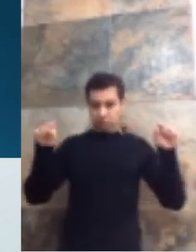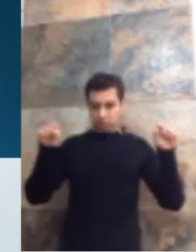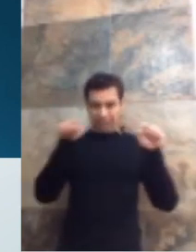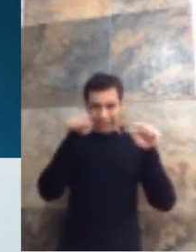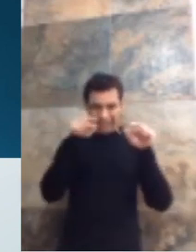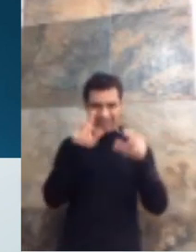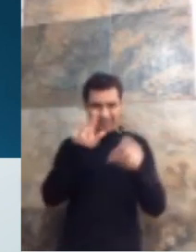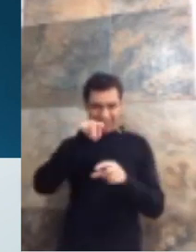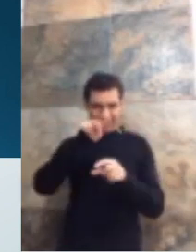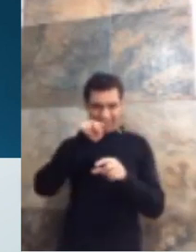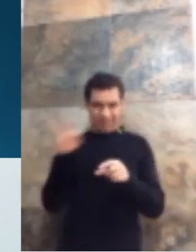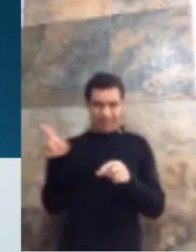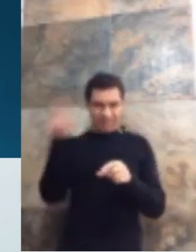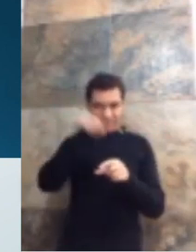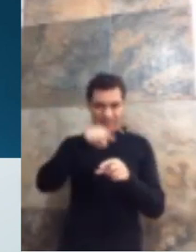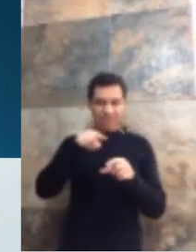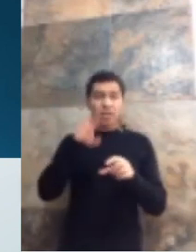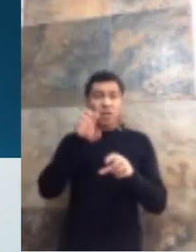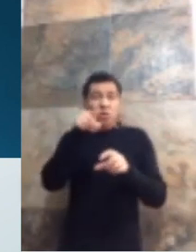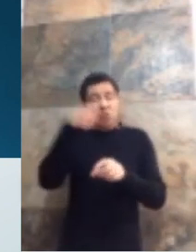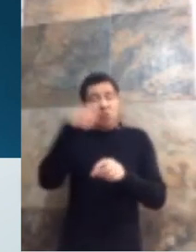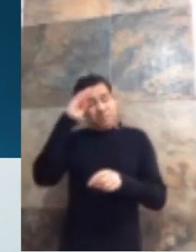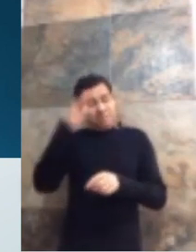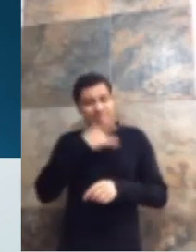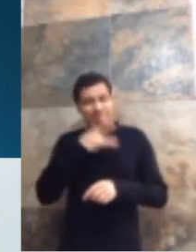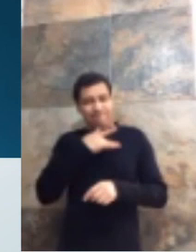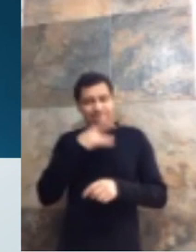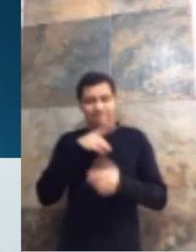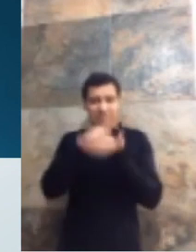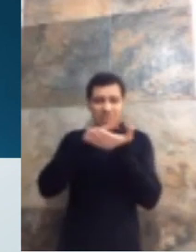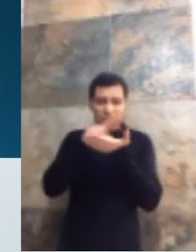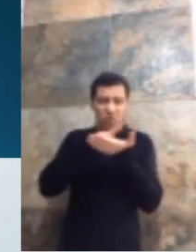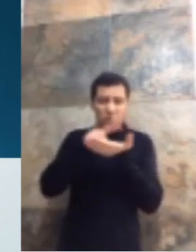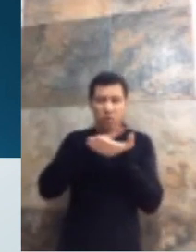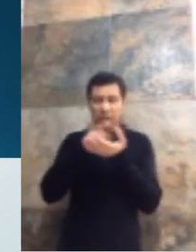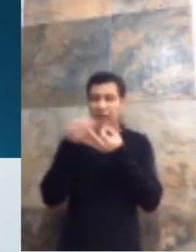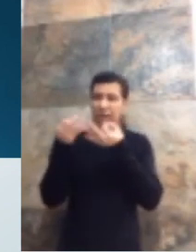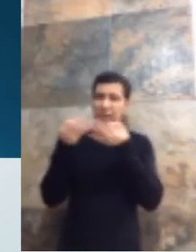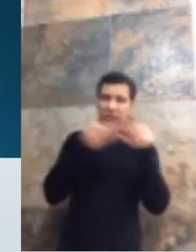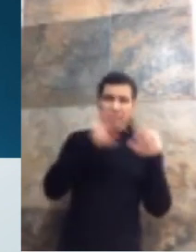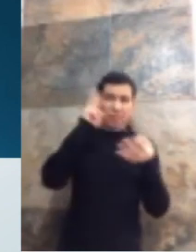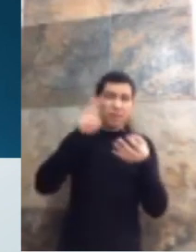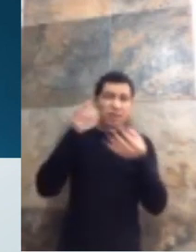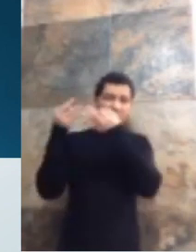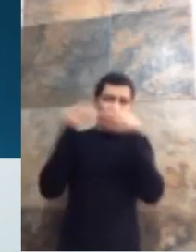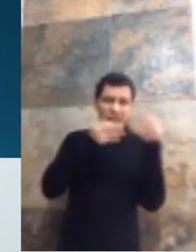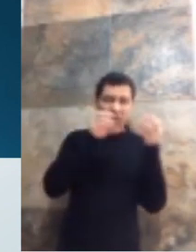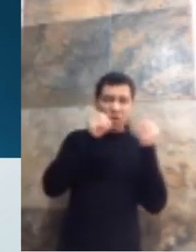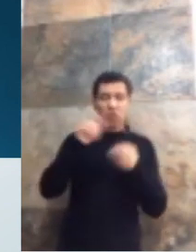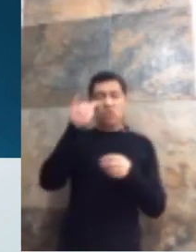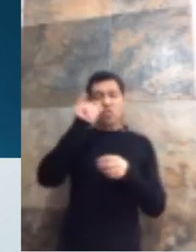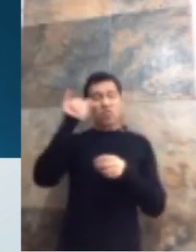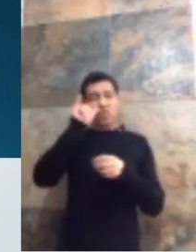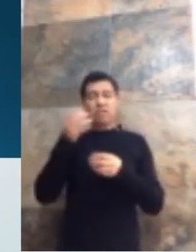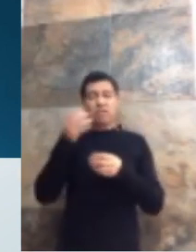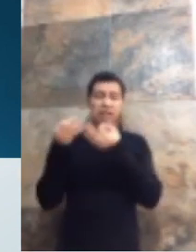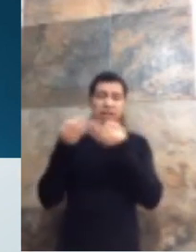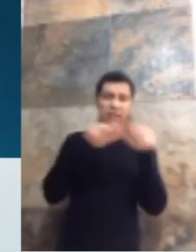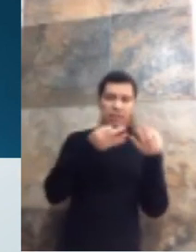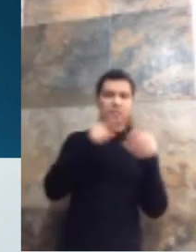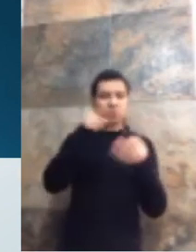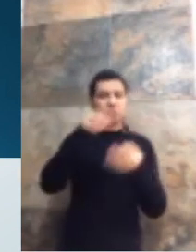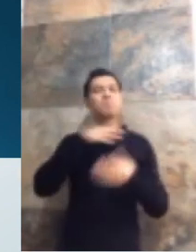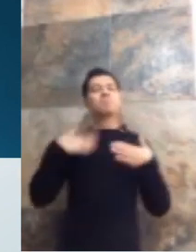a problemas de género y a problemas de adicciones. Otro recurso es que es